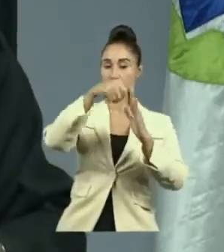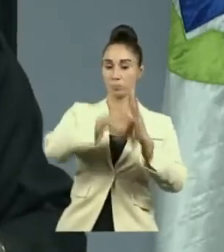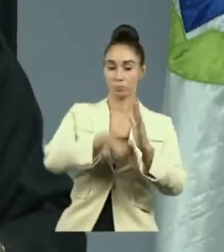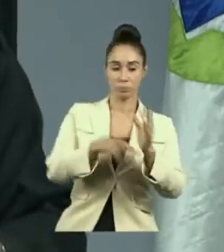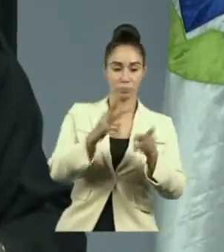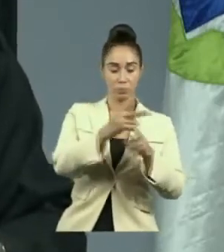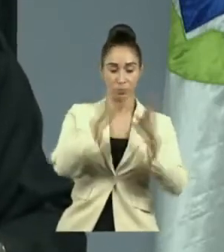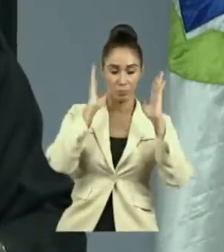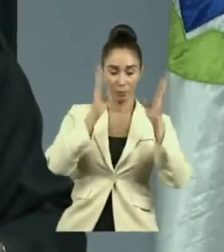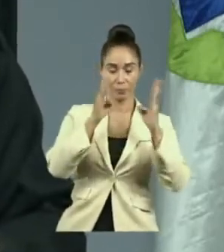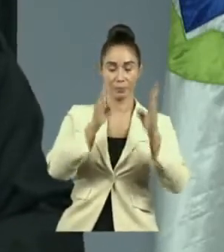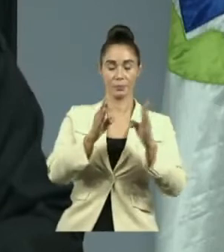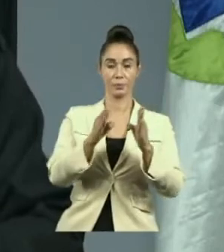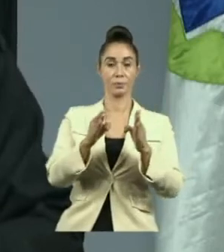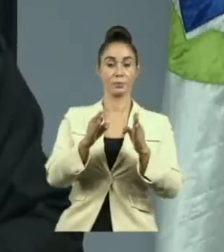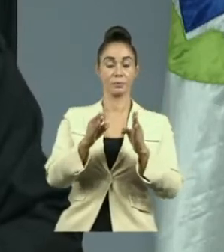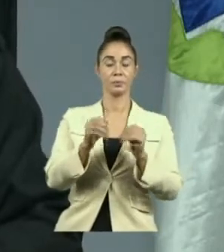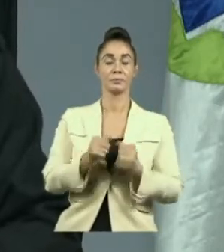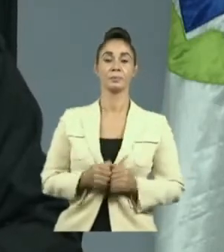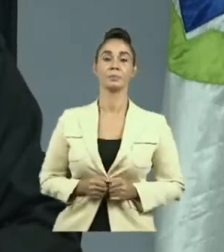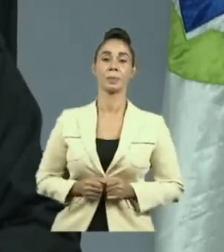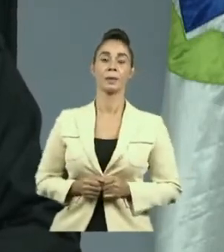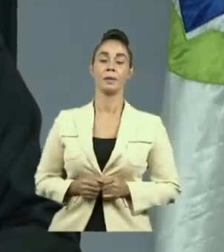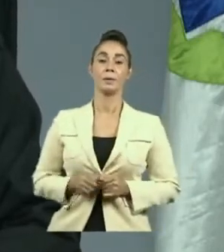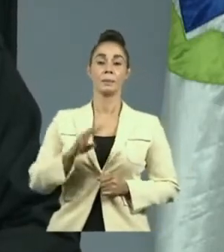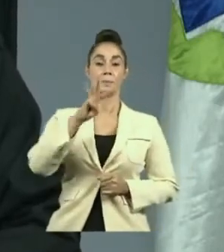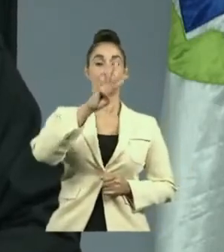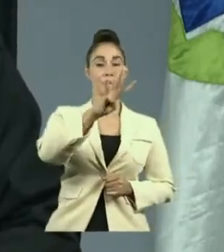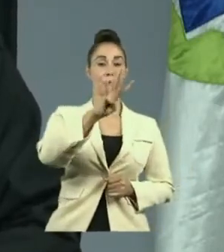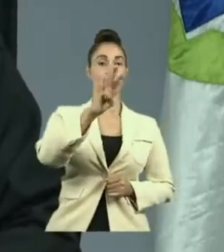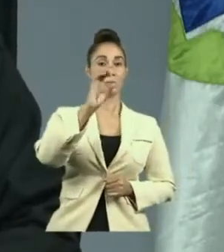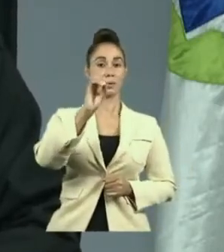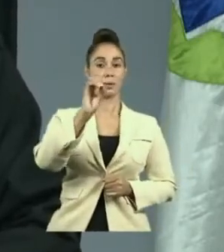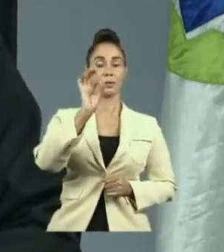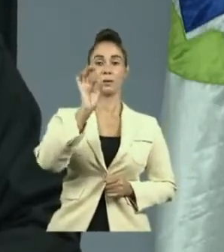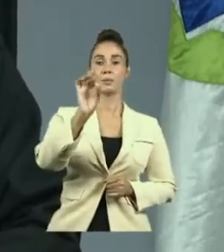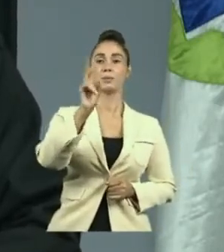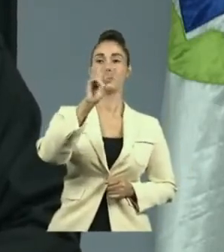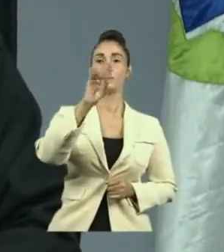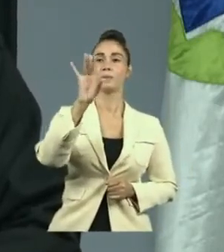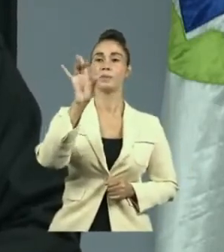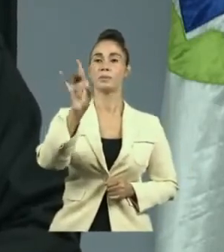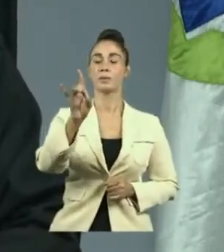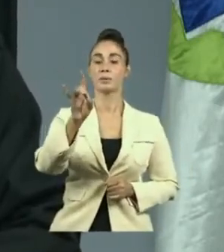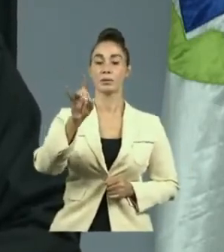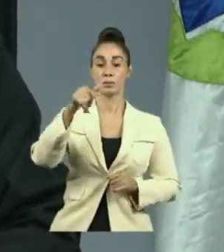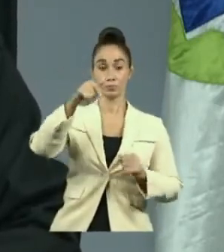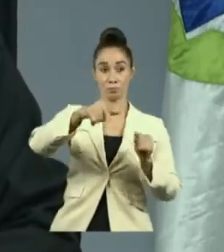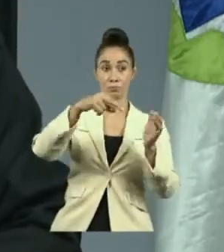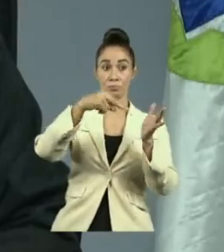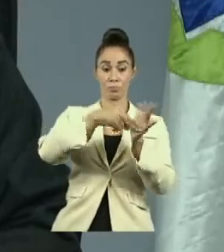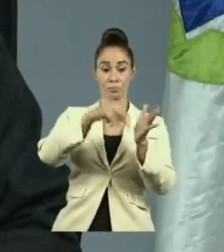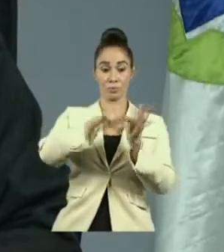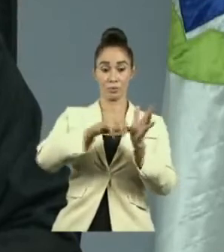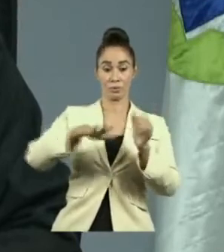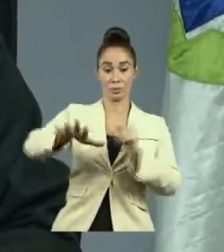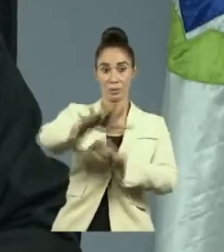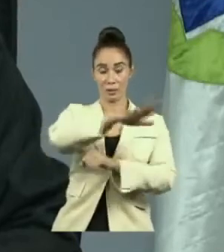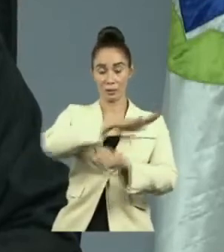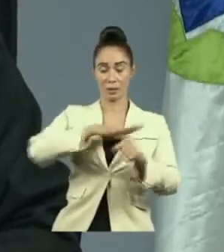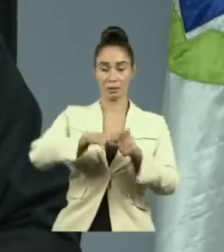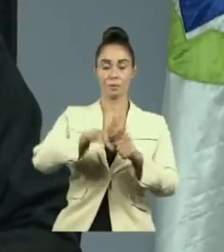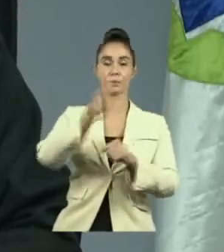según hemos informado el 40 punto 28 de ellos en el gran santo domingo el